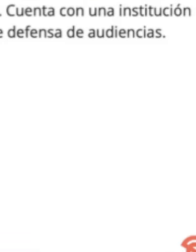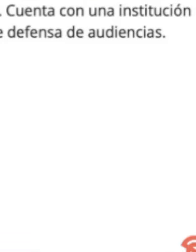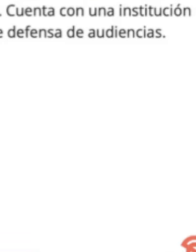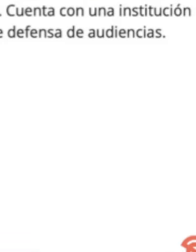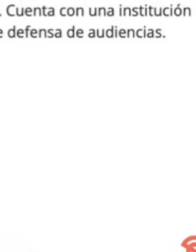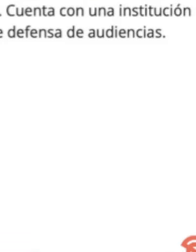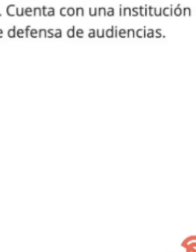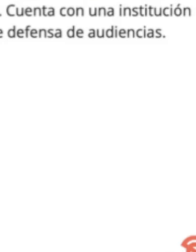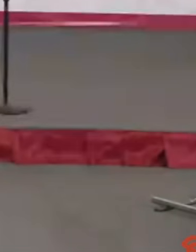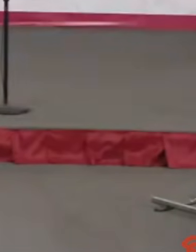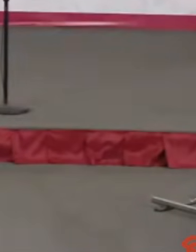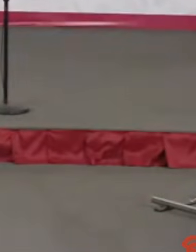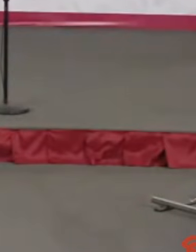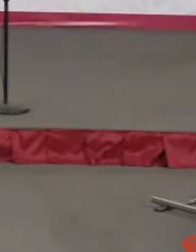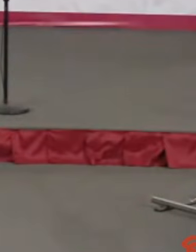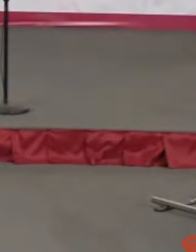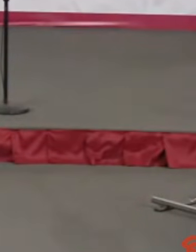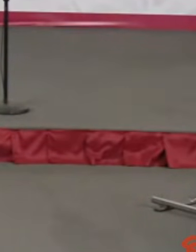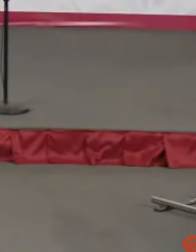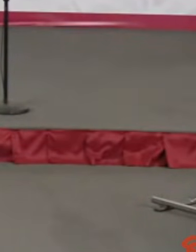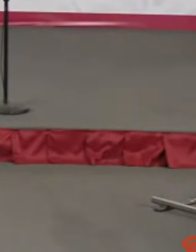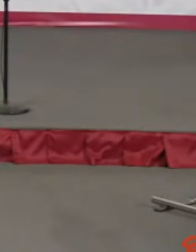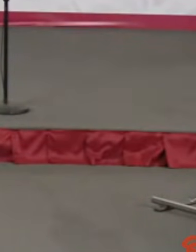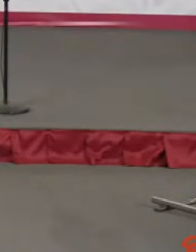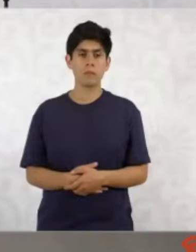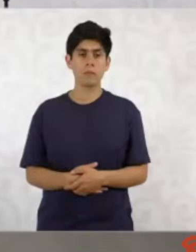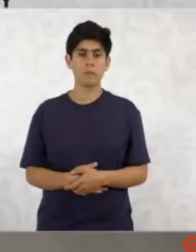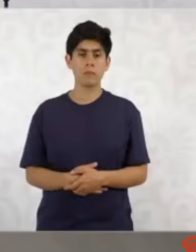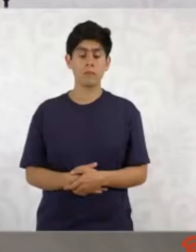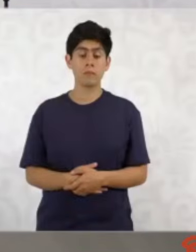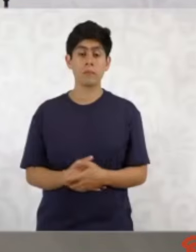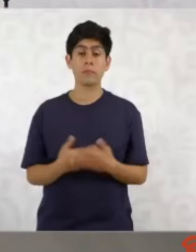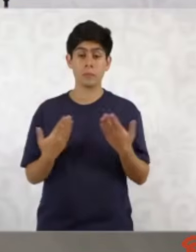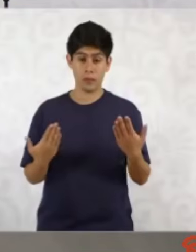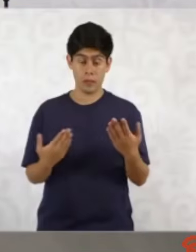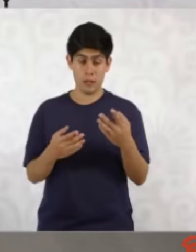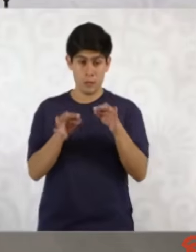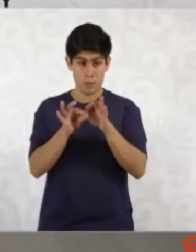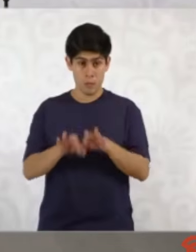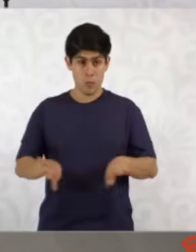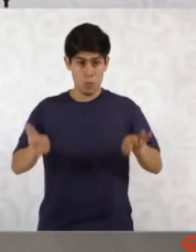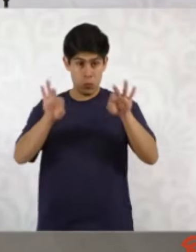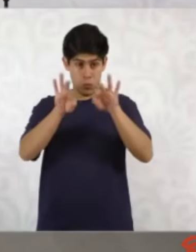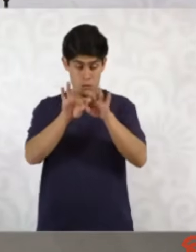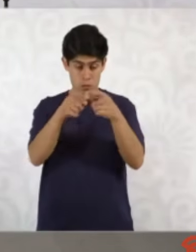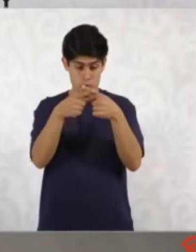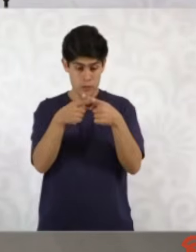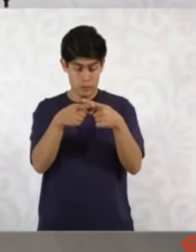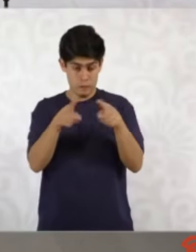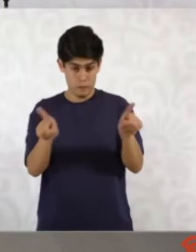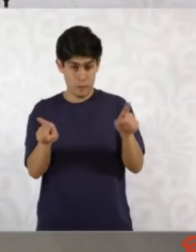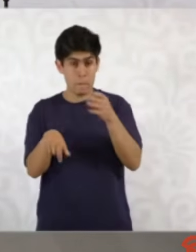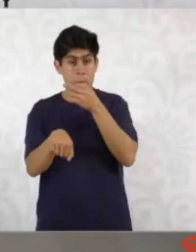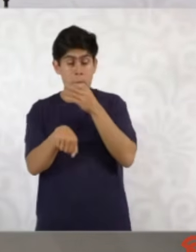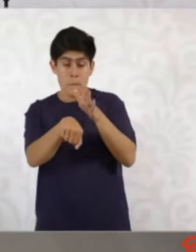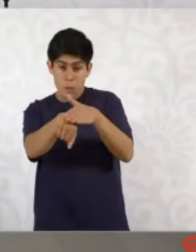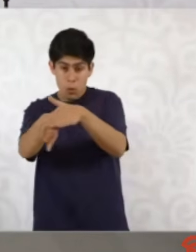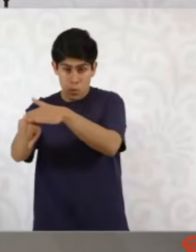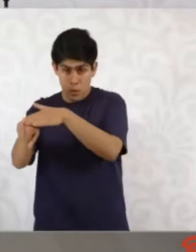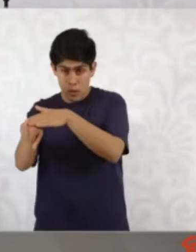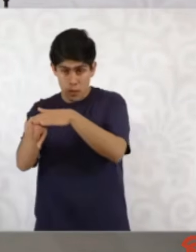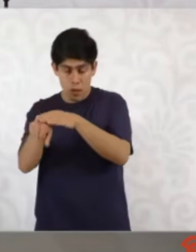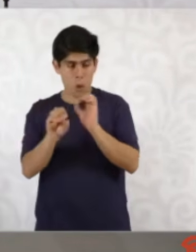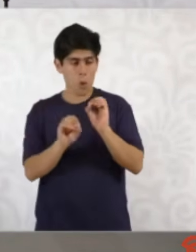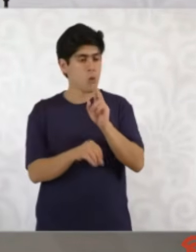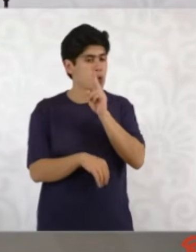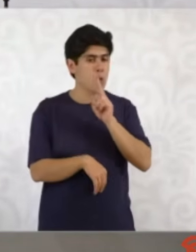canales. Su regulación exige distinguir entre propaganda y contenido de noticias.